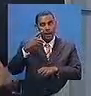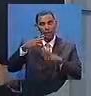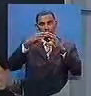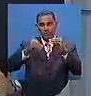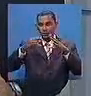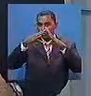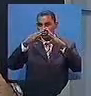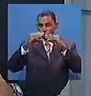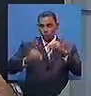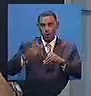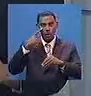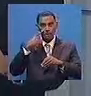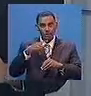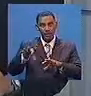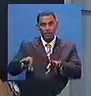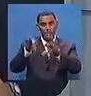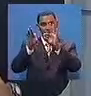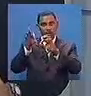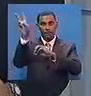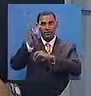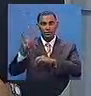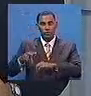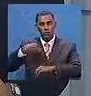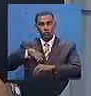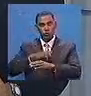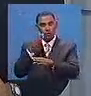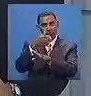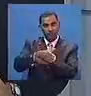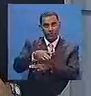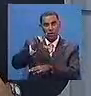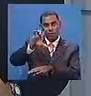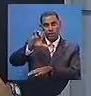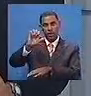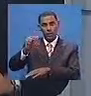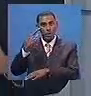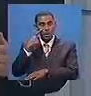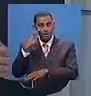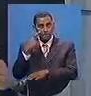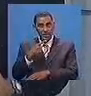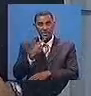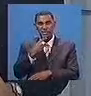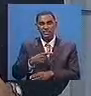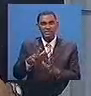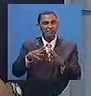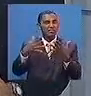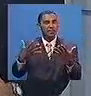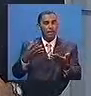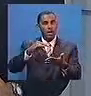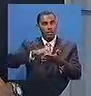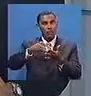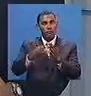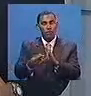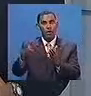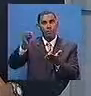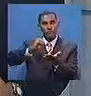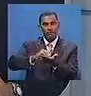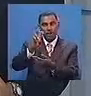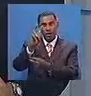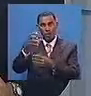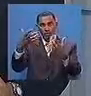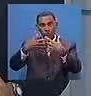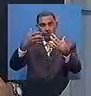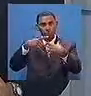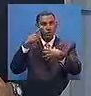Latinoamérica, en especial en Venezuela. Por ello mandamos a nuestro compañero Luis Arroyo a que nos hablara sobre la nueva empresa Scouting, quien